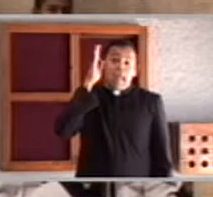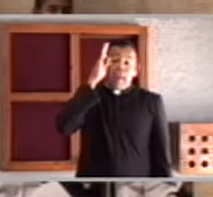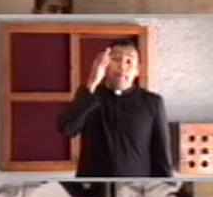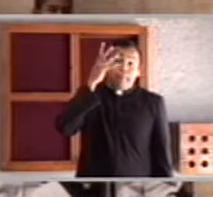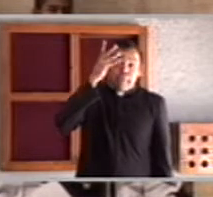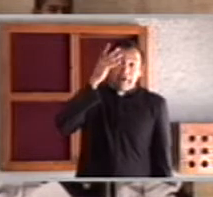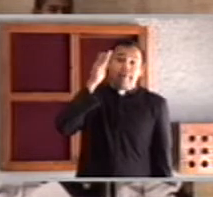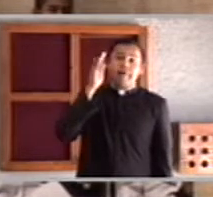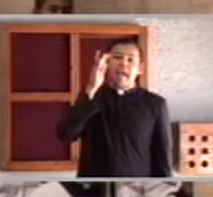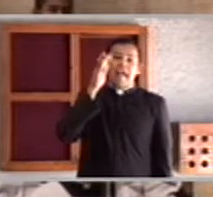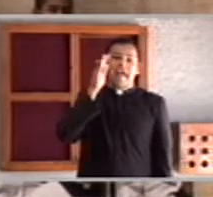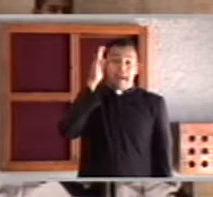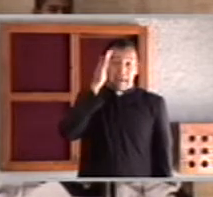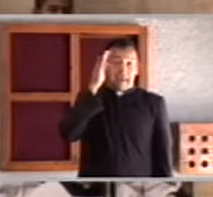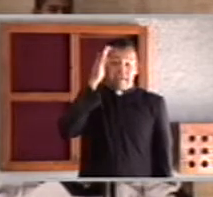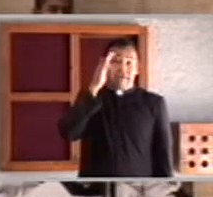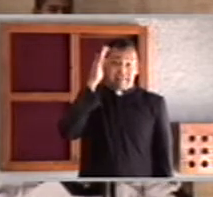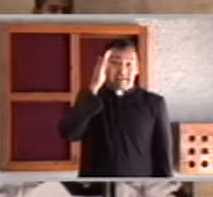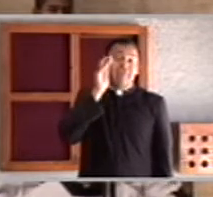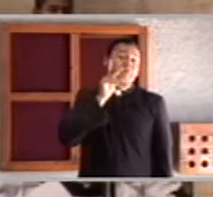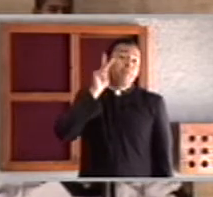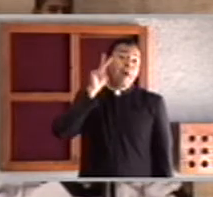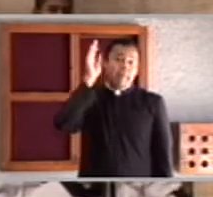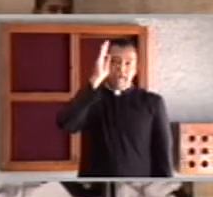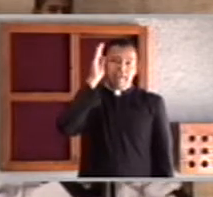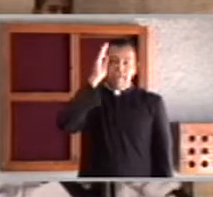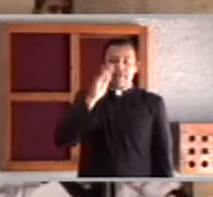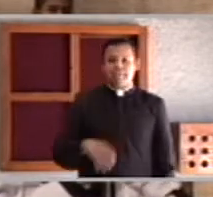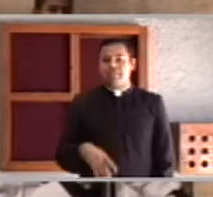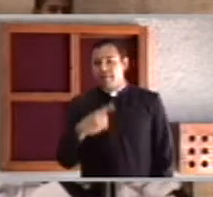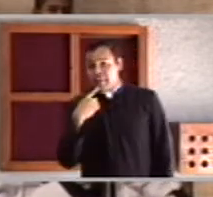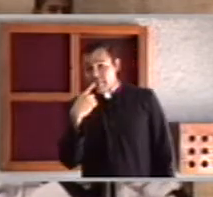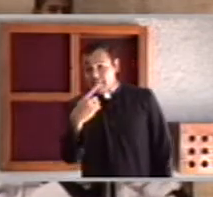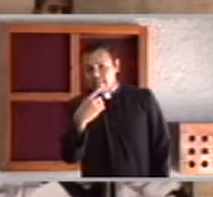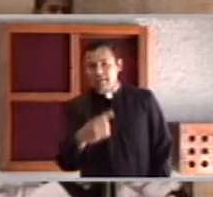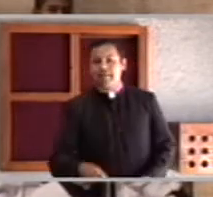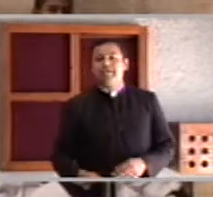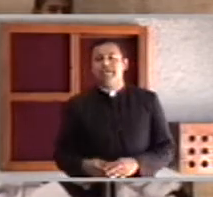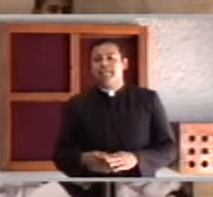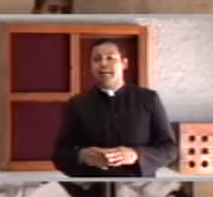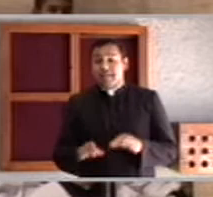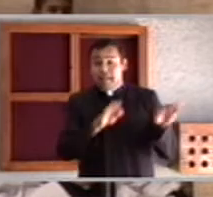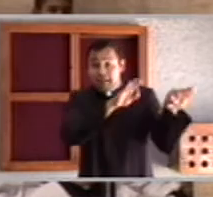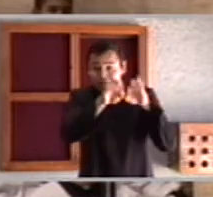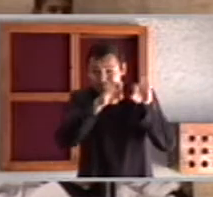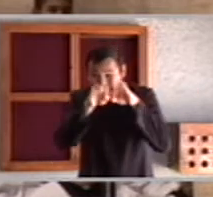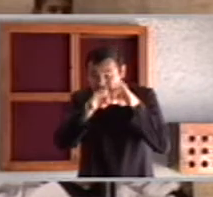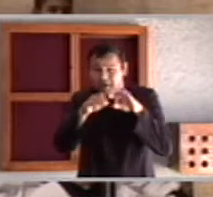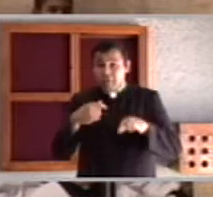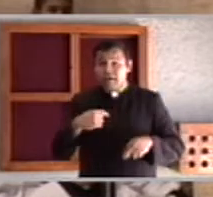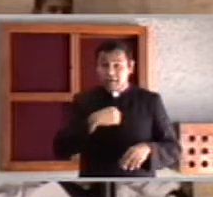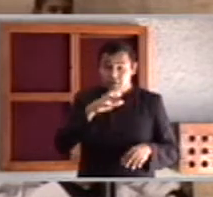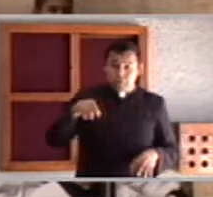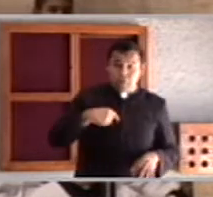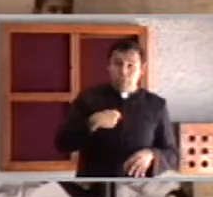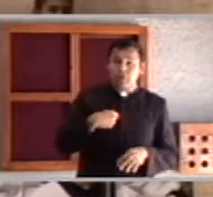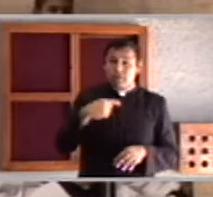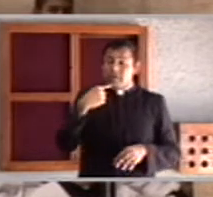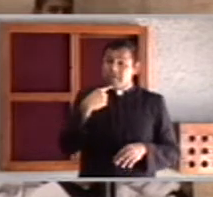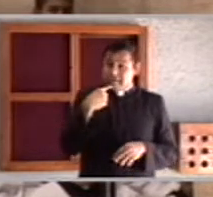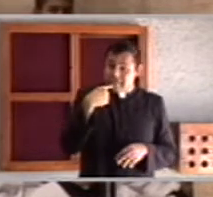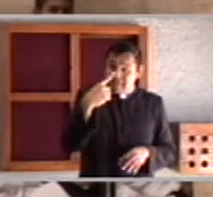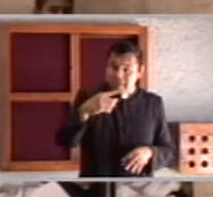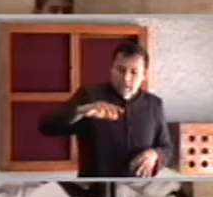decía, entre muchas cosas, que una tarea que tenemos es llevar al pueblo de